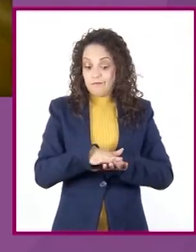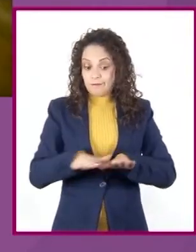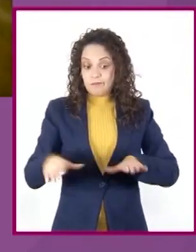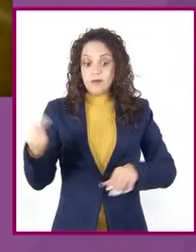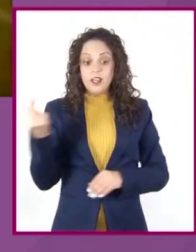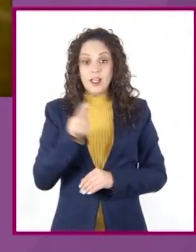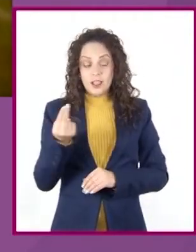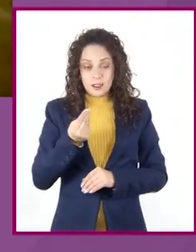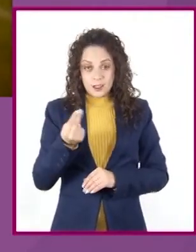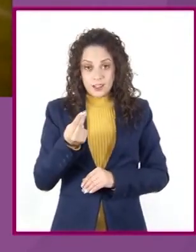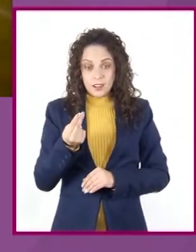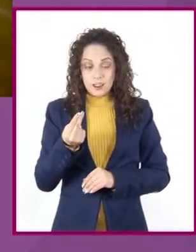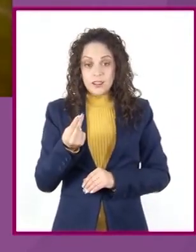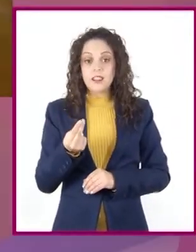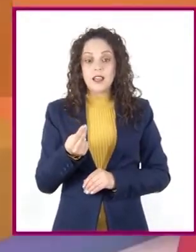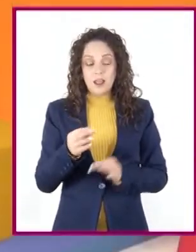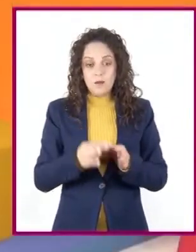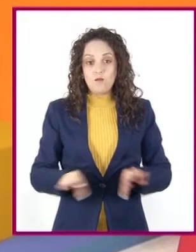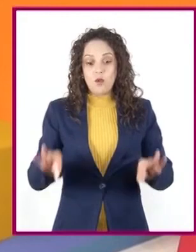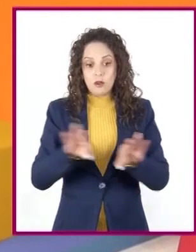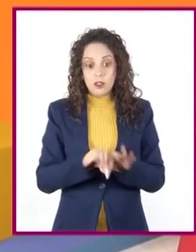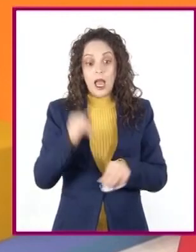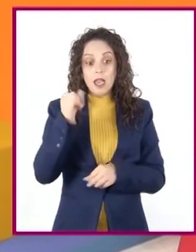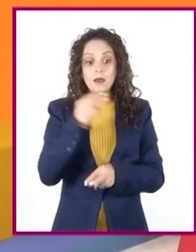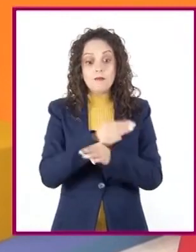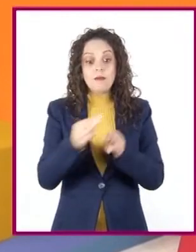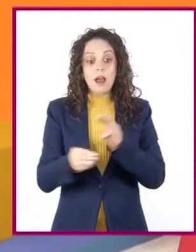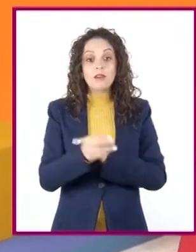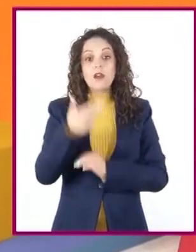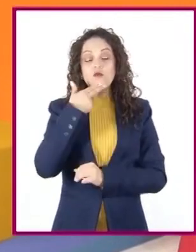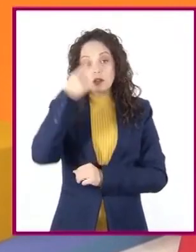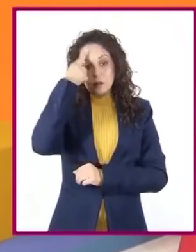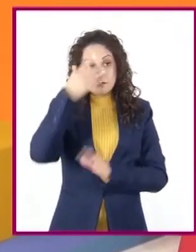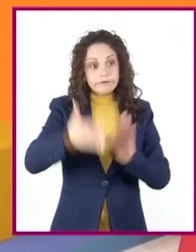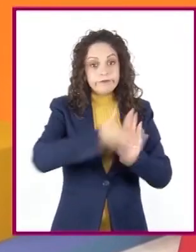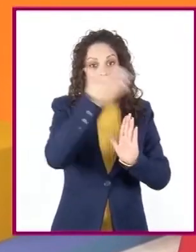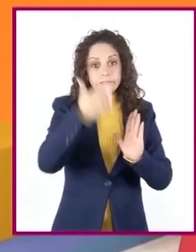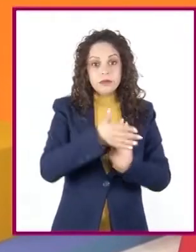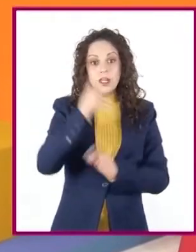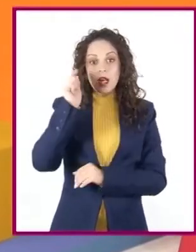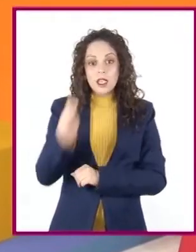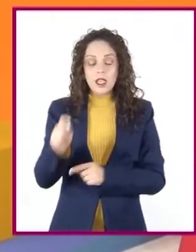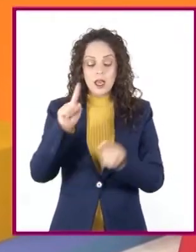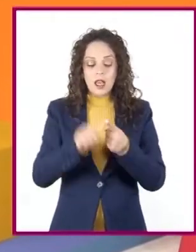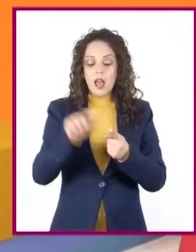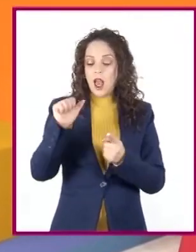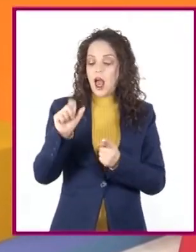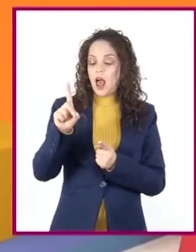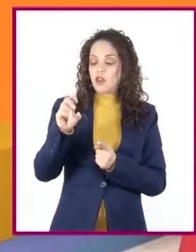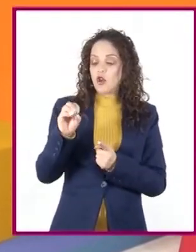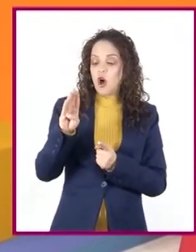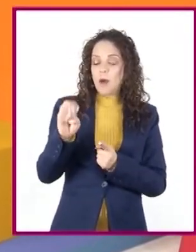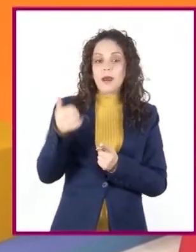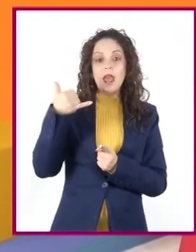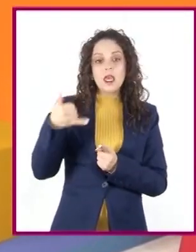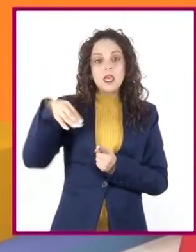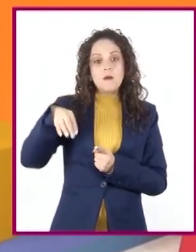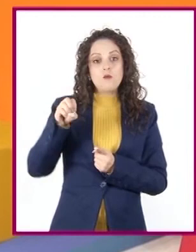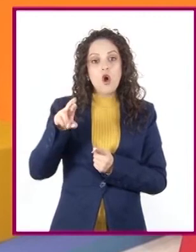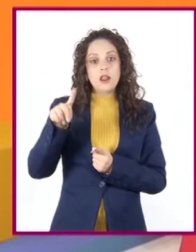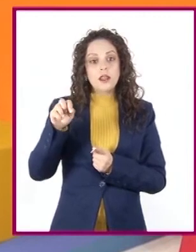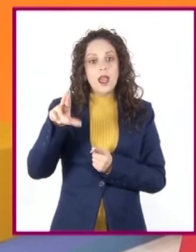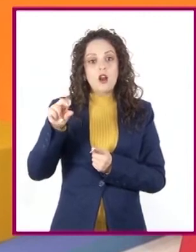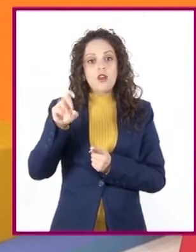materiales utilizados para la construcción fueron el adobe y mortero de cal sobre cimientos